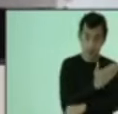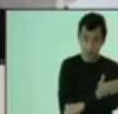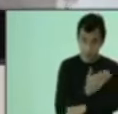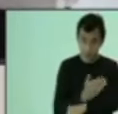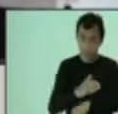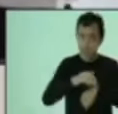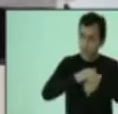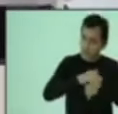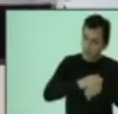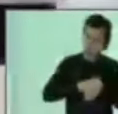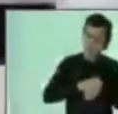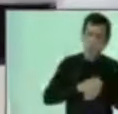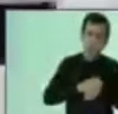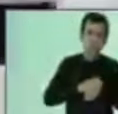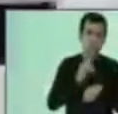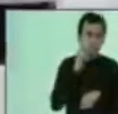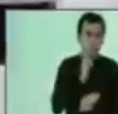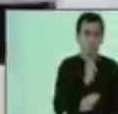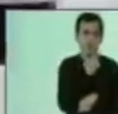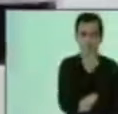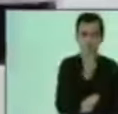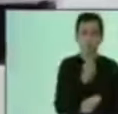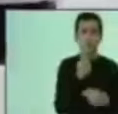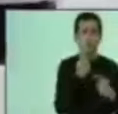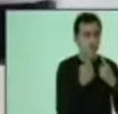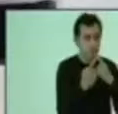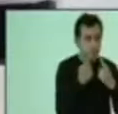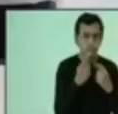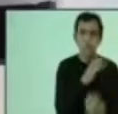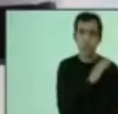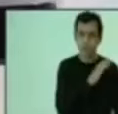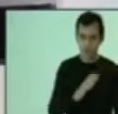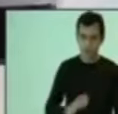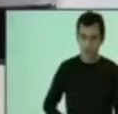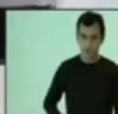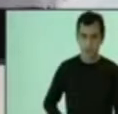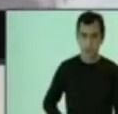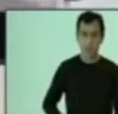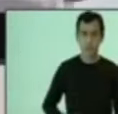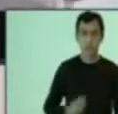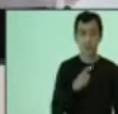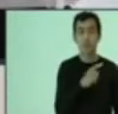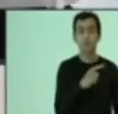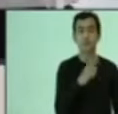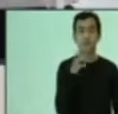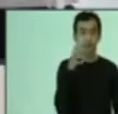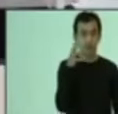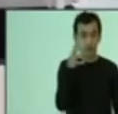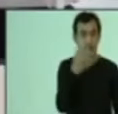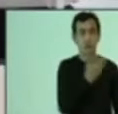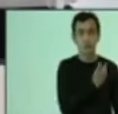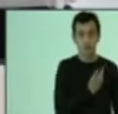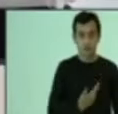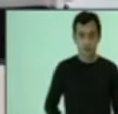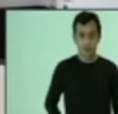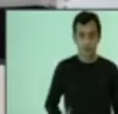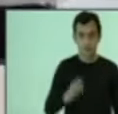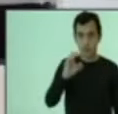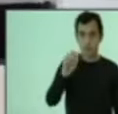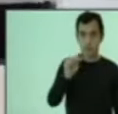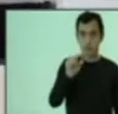amigos debatientes, candidatos a la alcaldía de Coatzintla, que junto conmigo